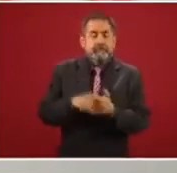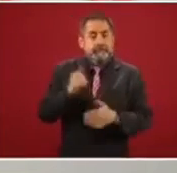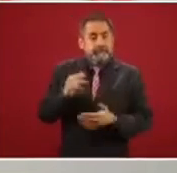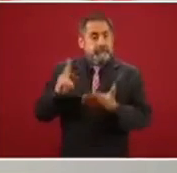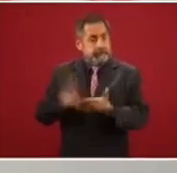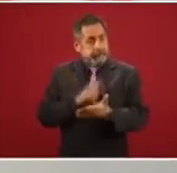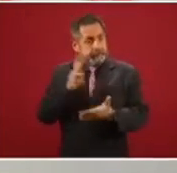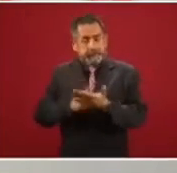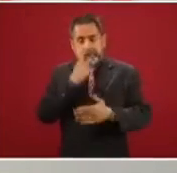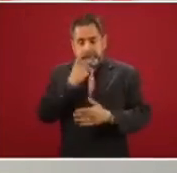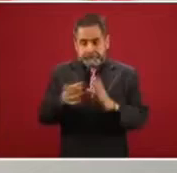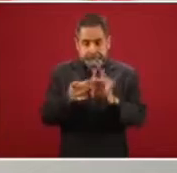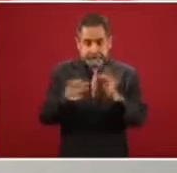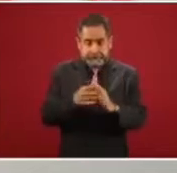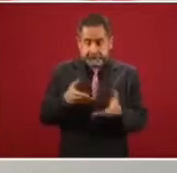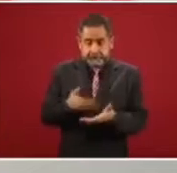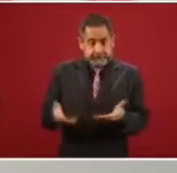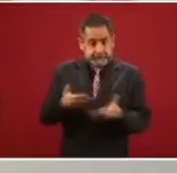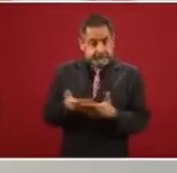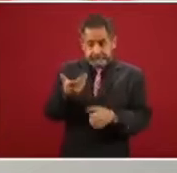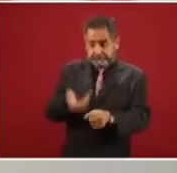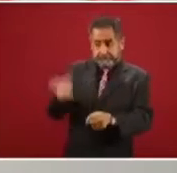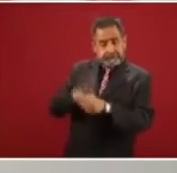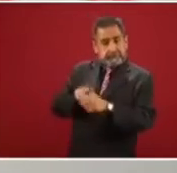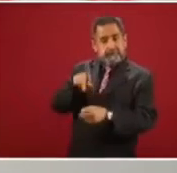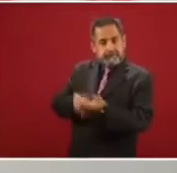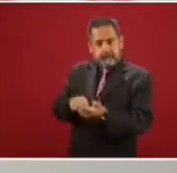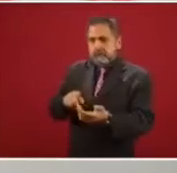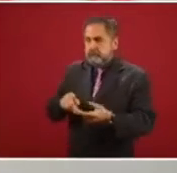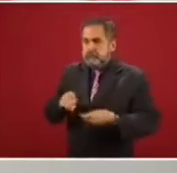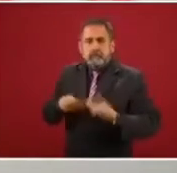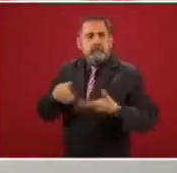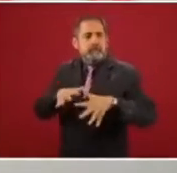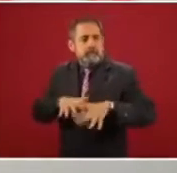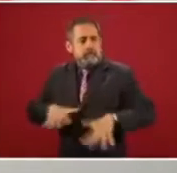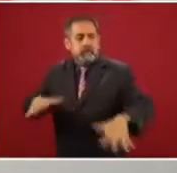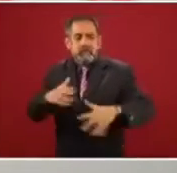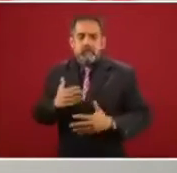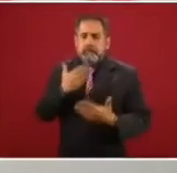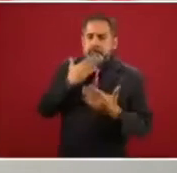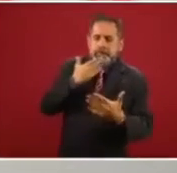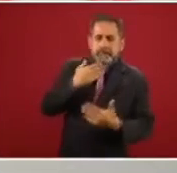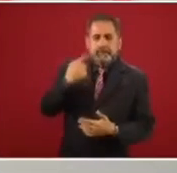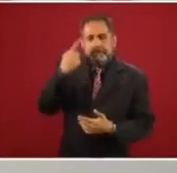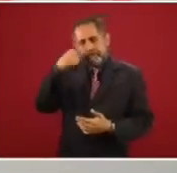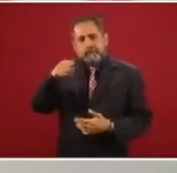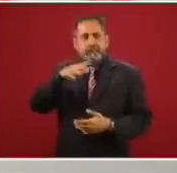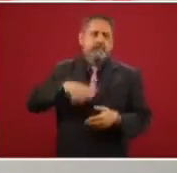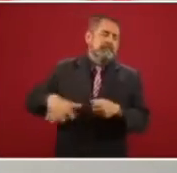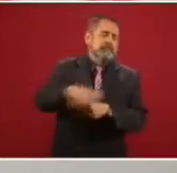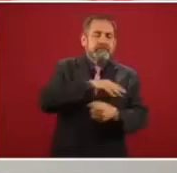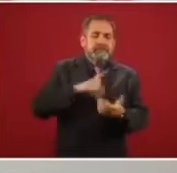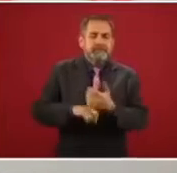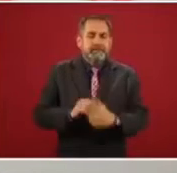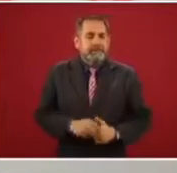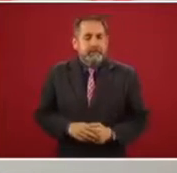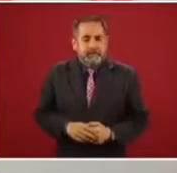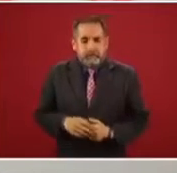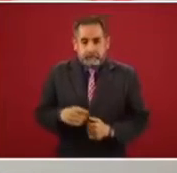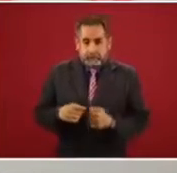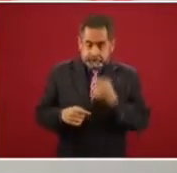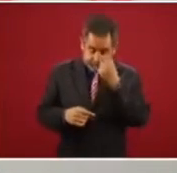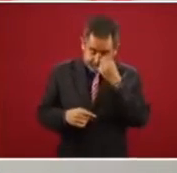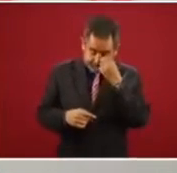que en las instalaciones actuales se les dé un uso social de gran utilidad social creo que es importante y